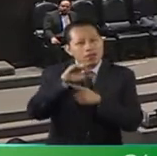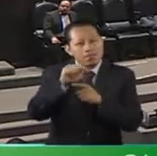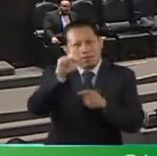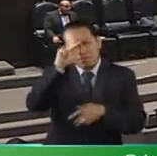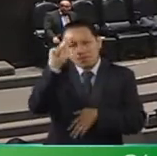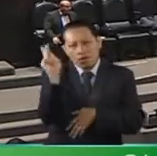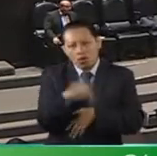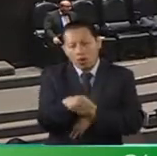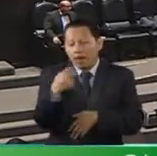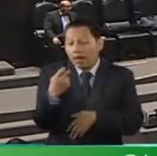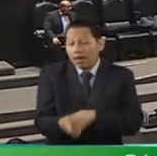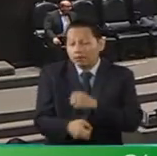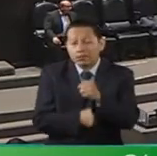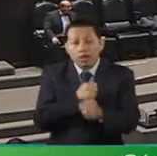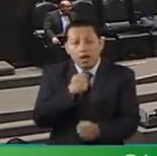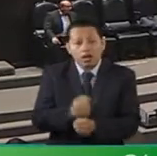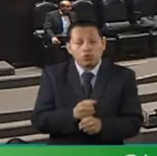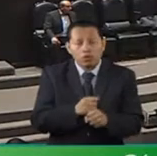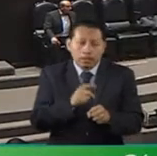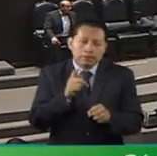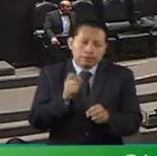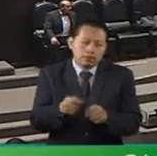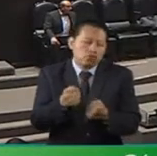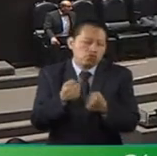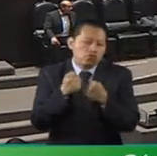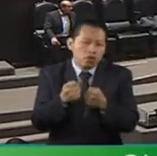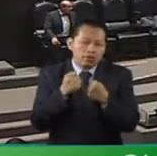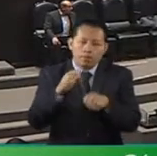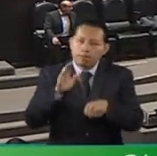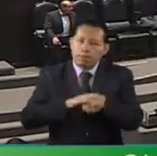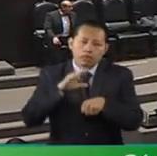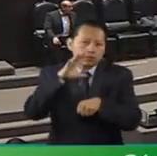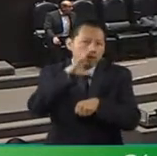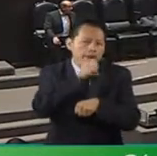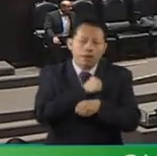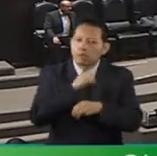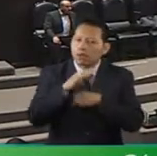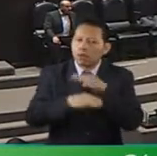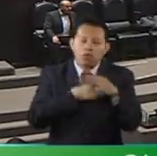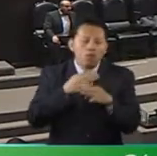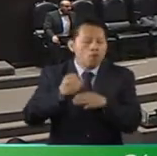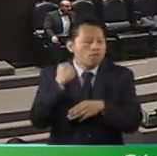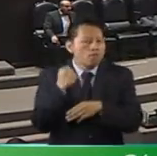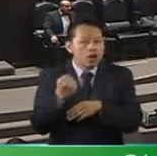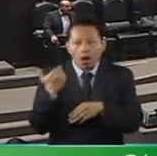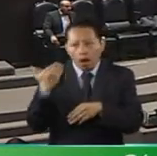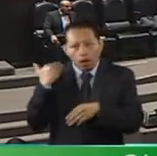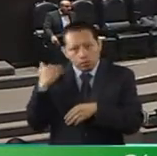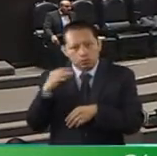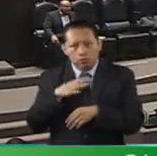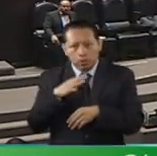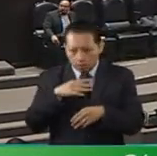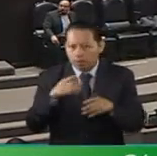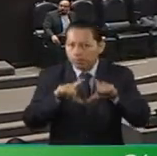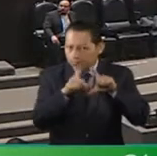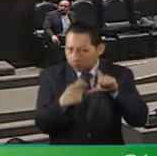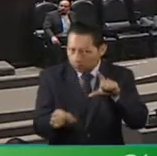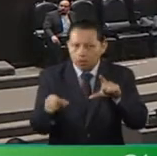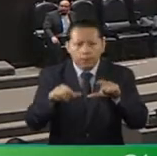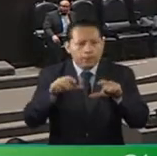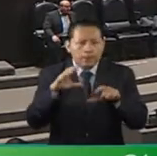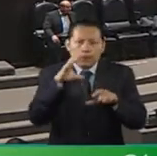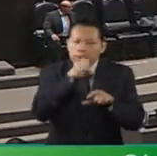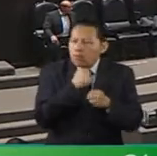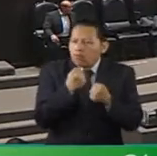En este año, además, que promete ser el más caliente de la historia del planeta, donde hasta hace unos meses la sequía azotaba el territorio, en